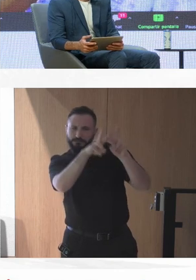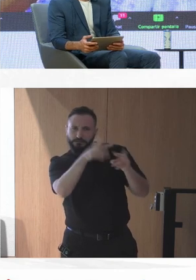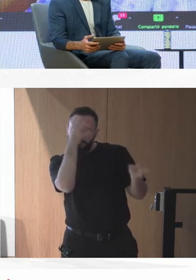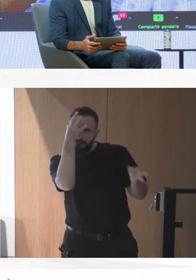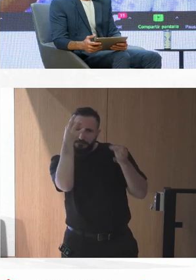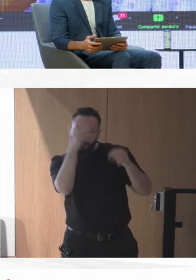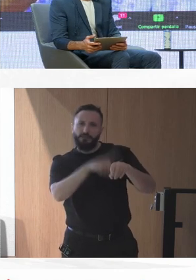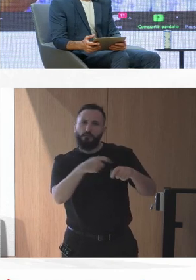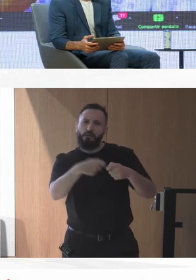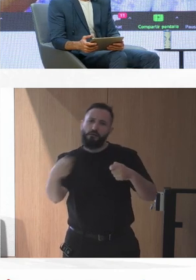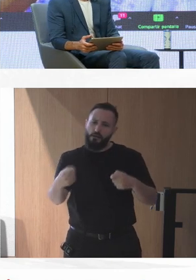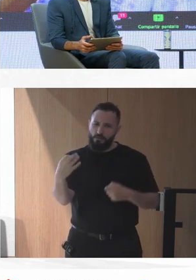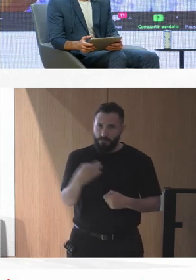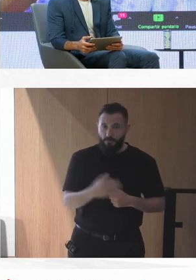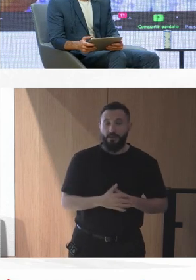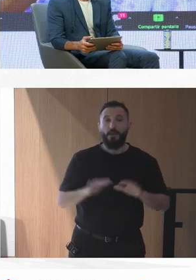que